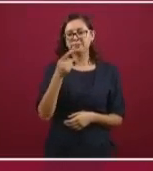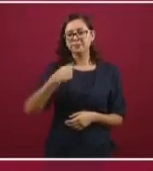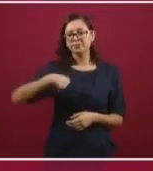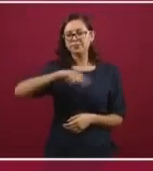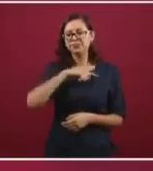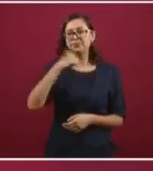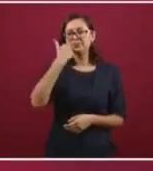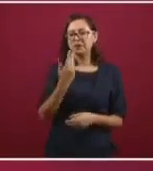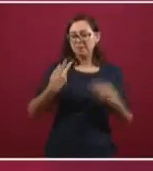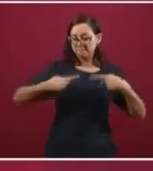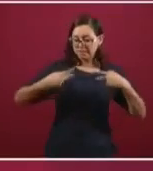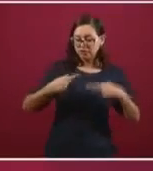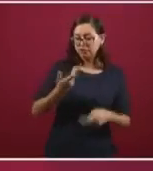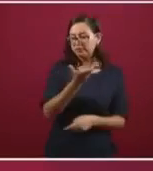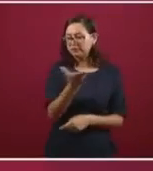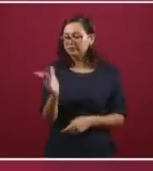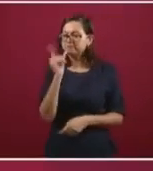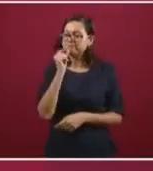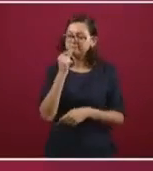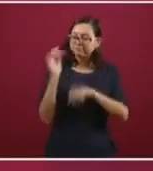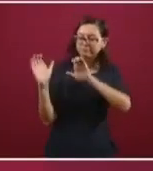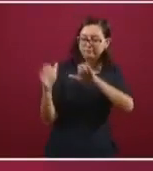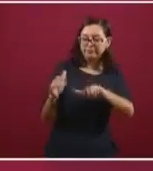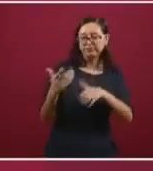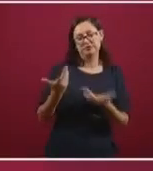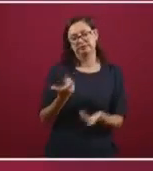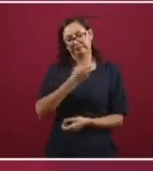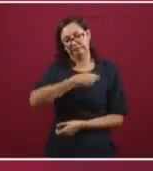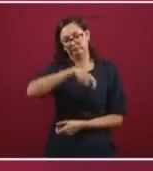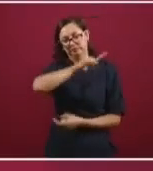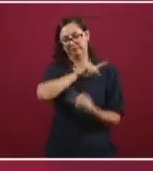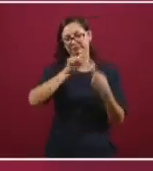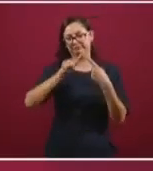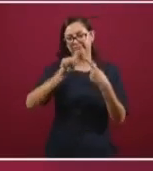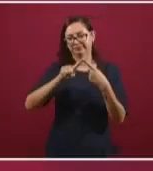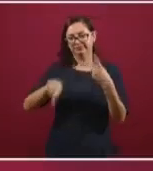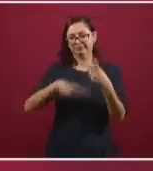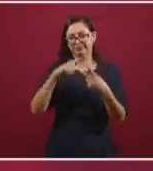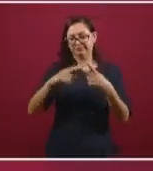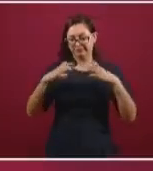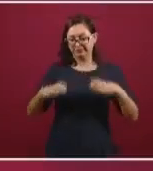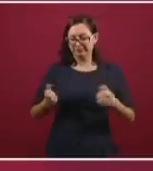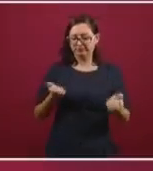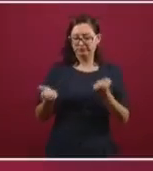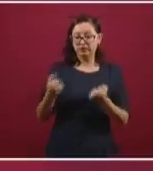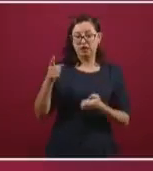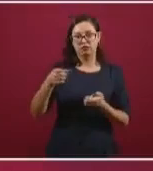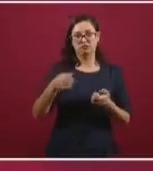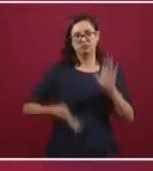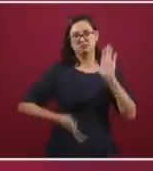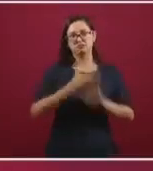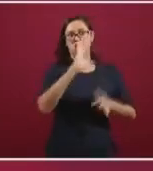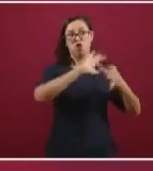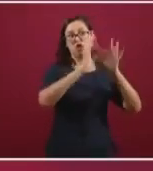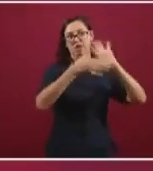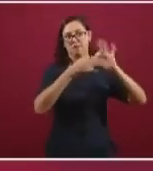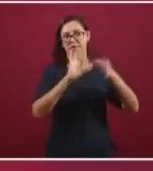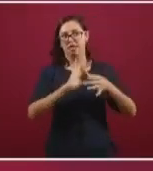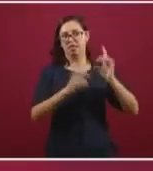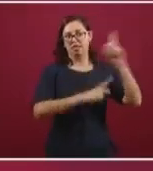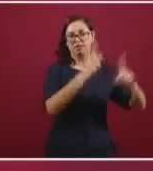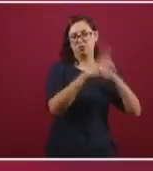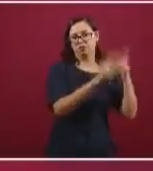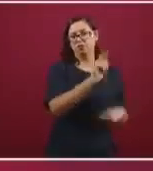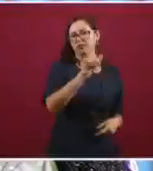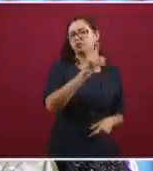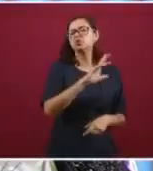y elementos con una condición física, no para competir en olimpiadas, pero sí para que atiendan